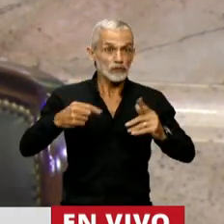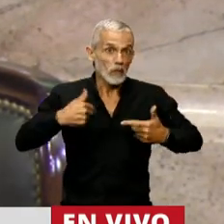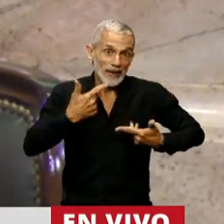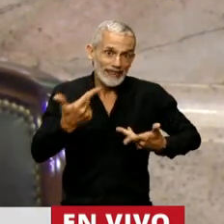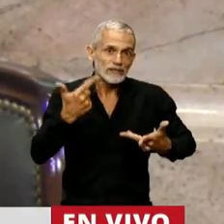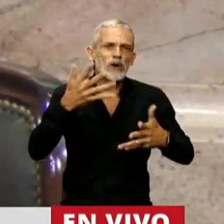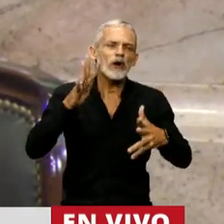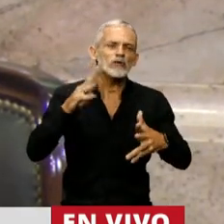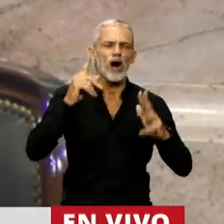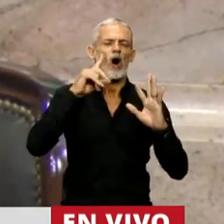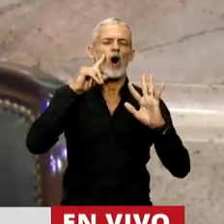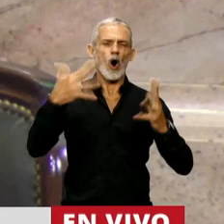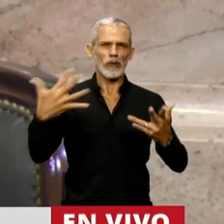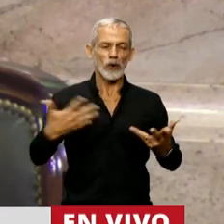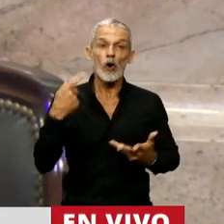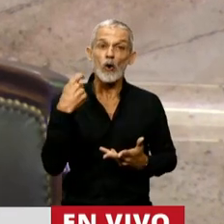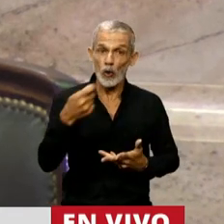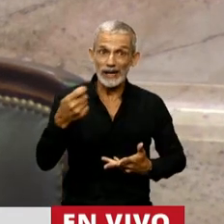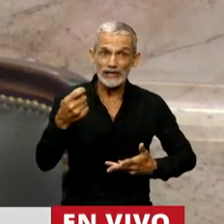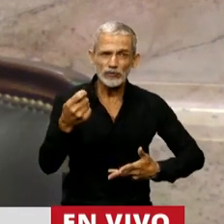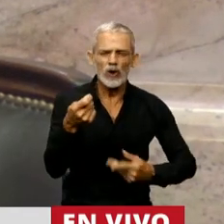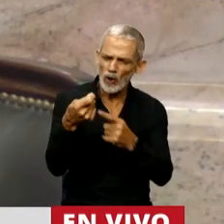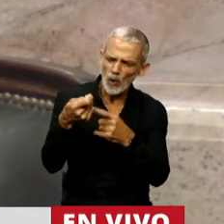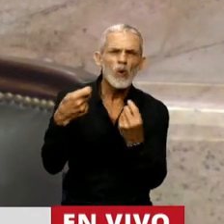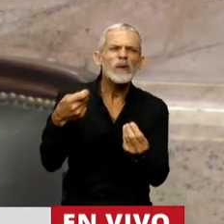olvidada. La jubilación, bien entendida,